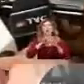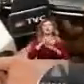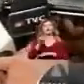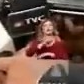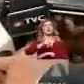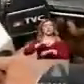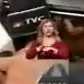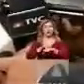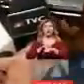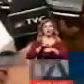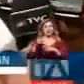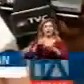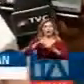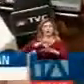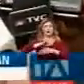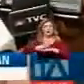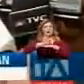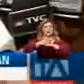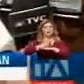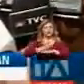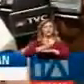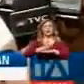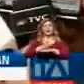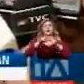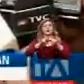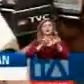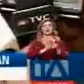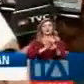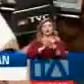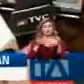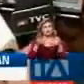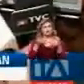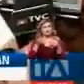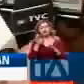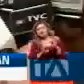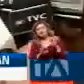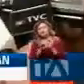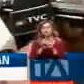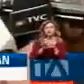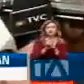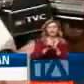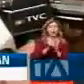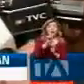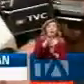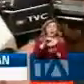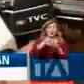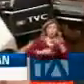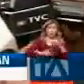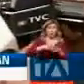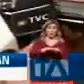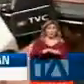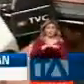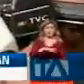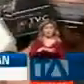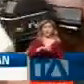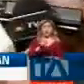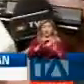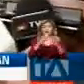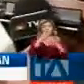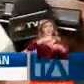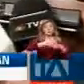lo que tenemos nosotros una revisión técnica jurídica, la ley, si viene un solo documento, debería ser remitida a una